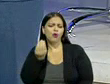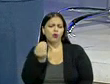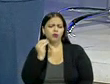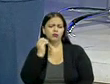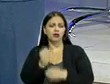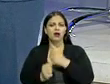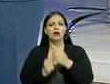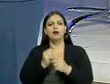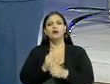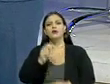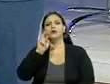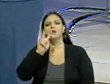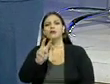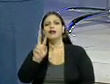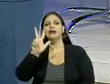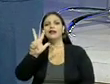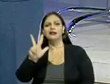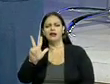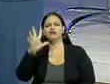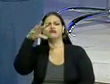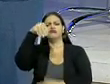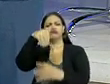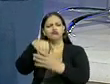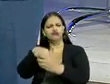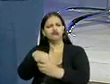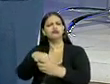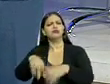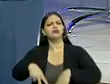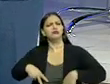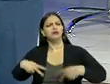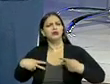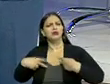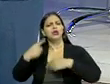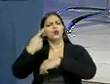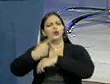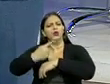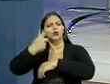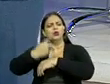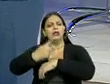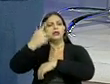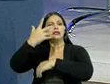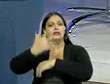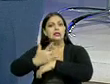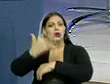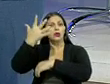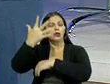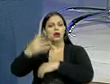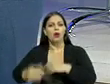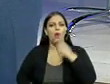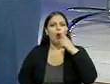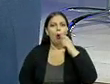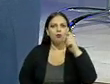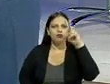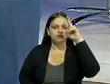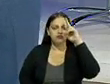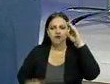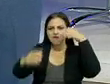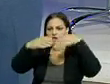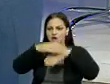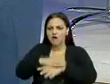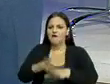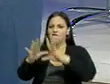tenía apenas viviendo 5 días en la casa donde sucedió este terrible hecho criminal.